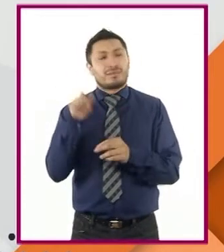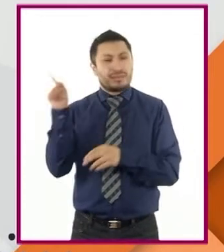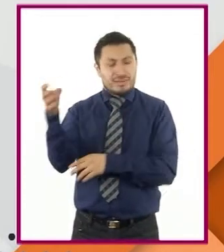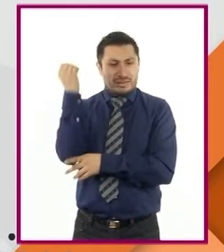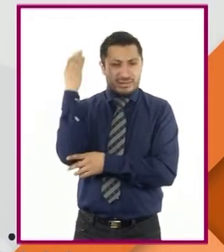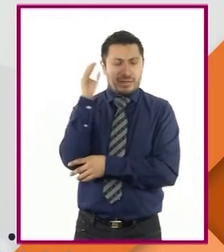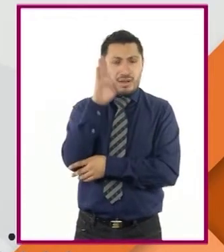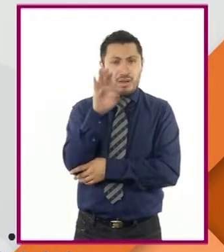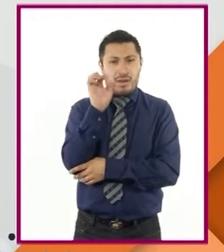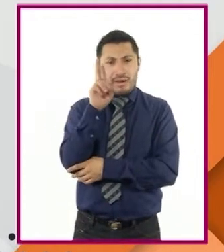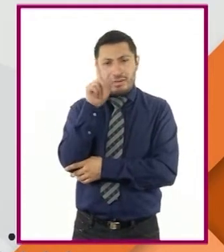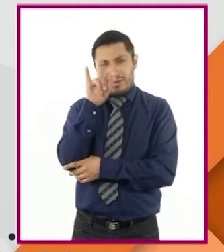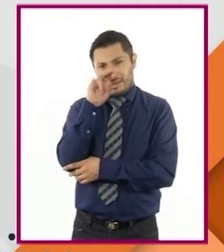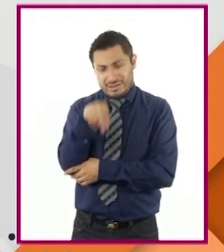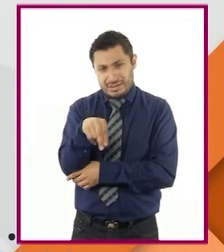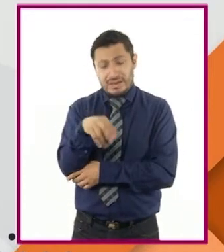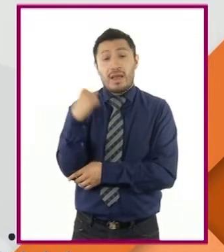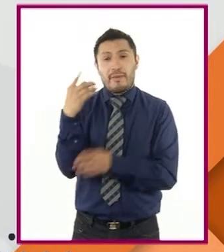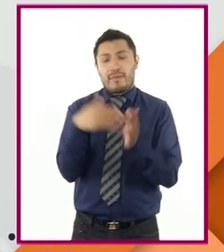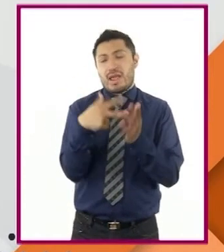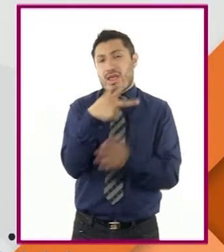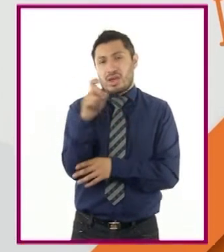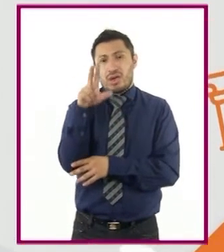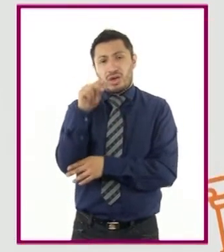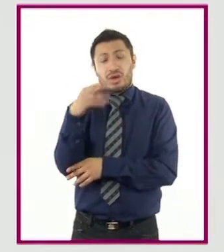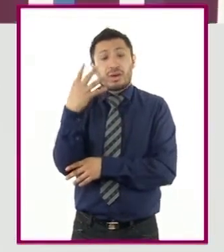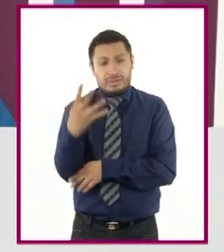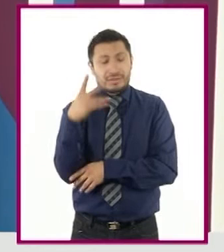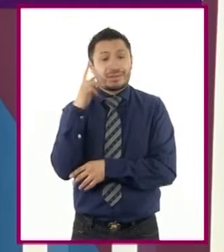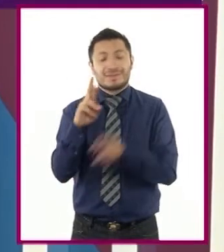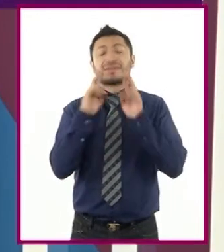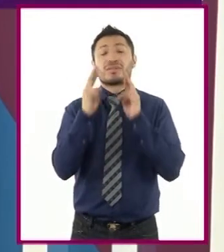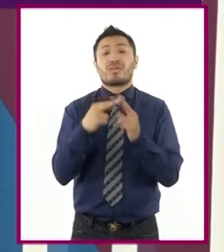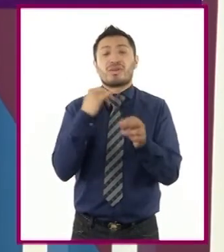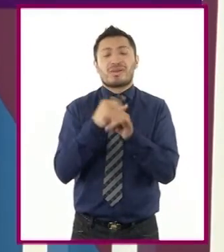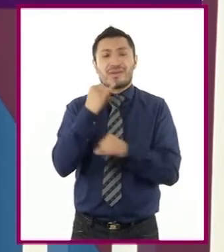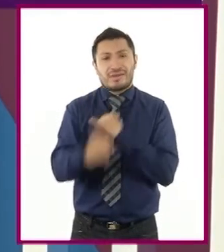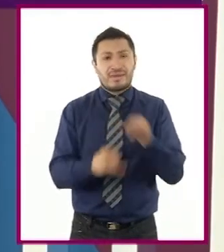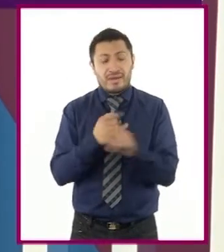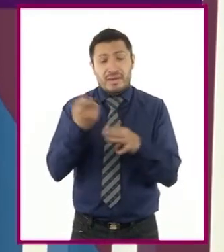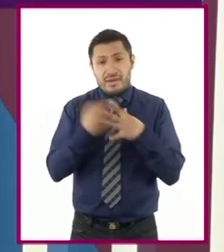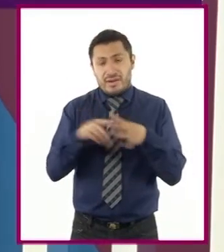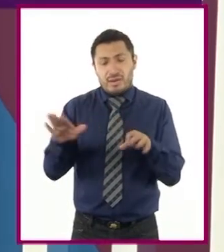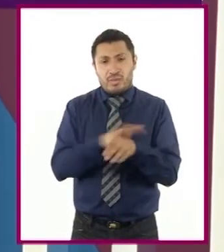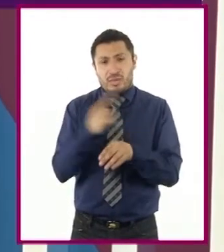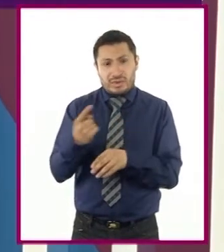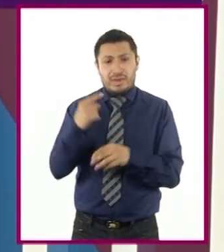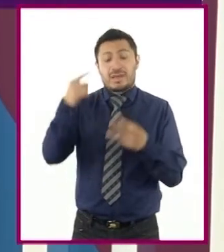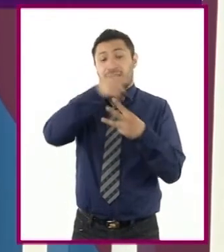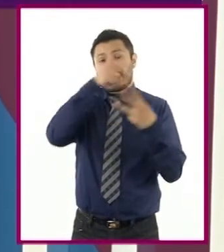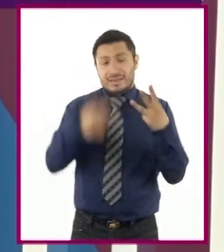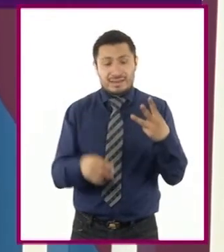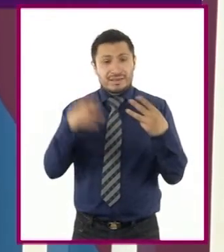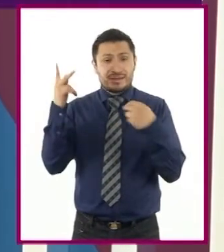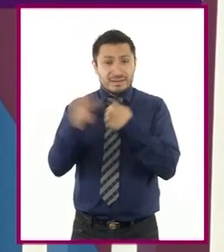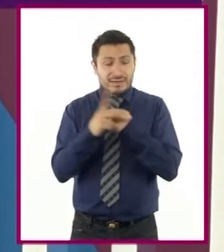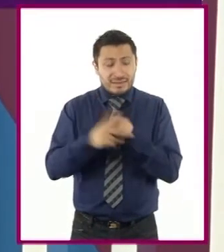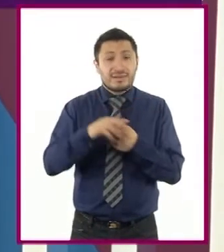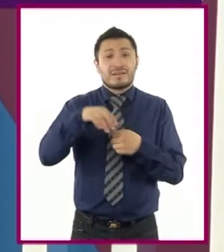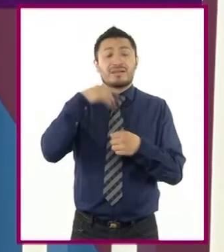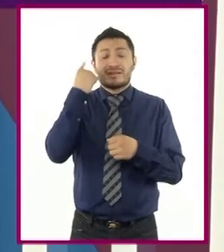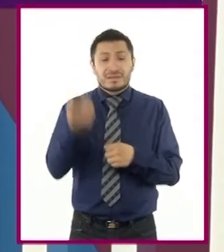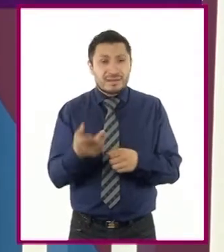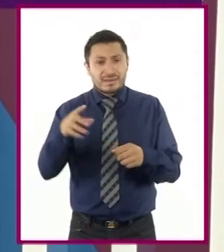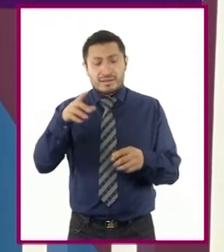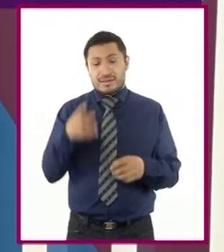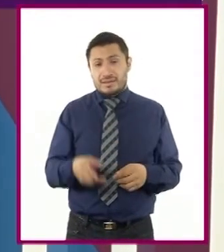en 1884. Esta reunión internacional inició porque Bélgica, Portugal y Francia querían adueñarse del